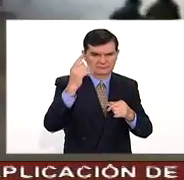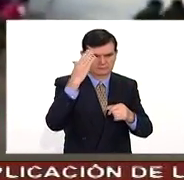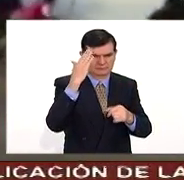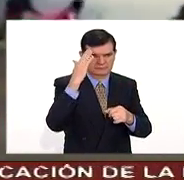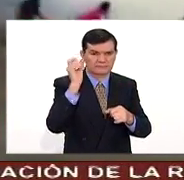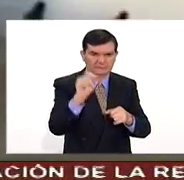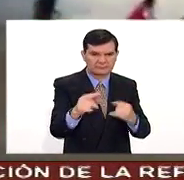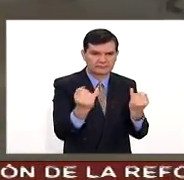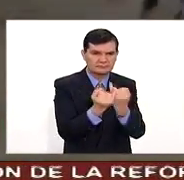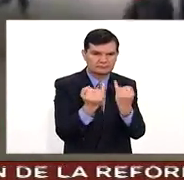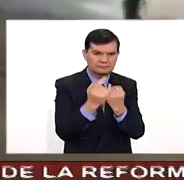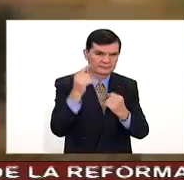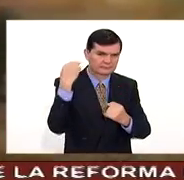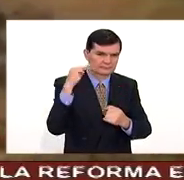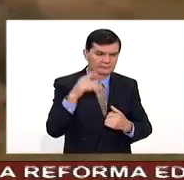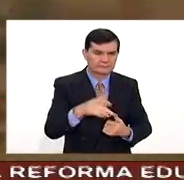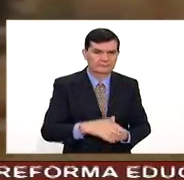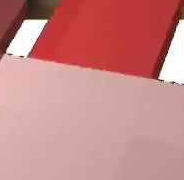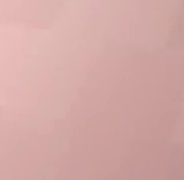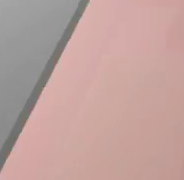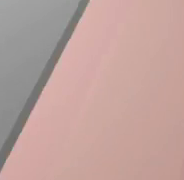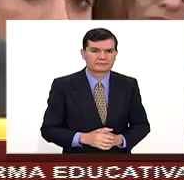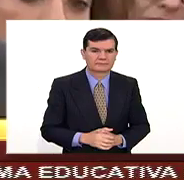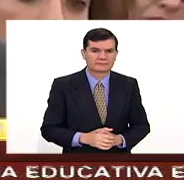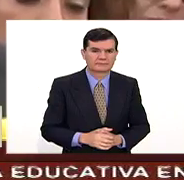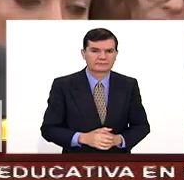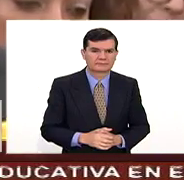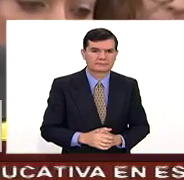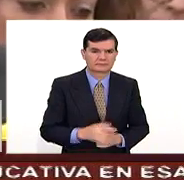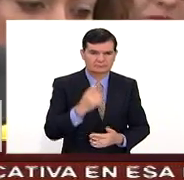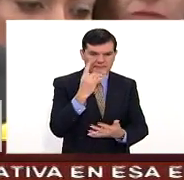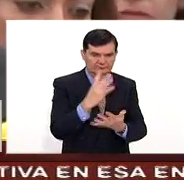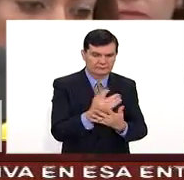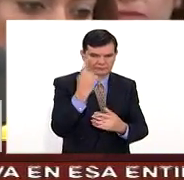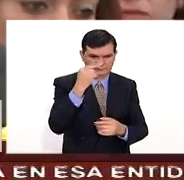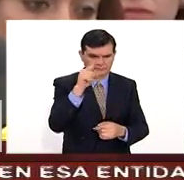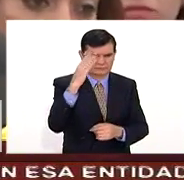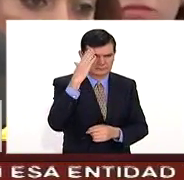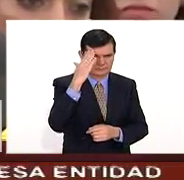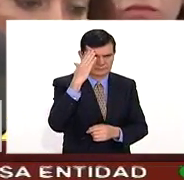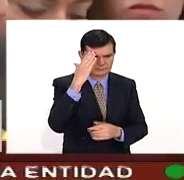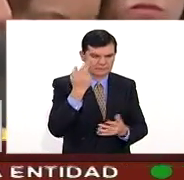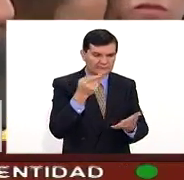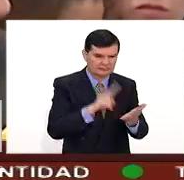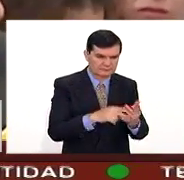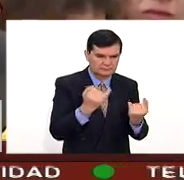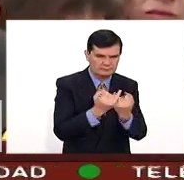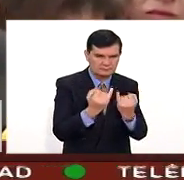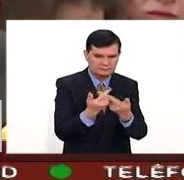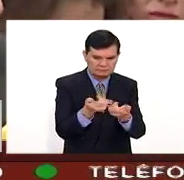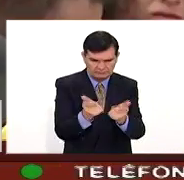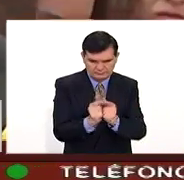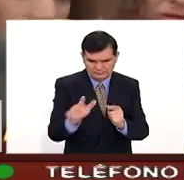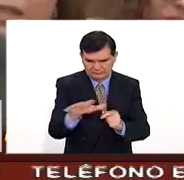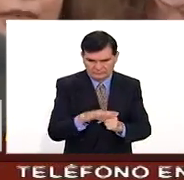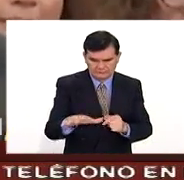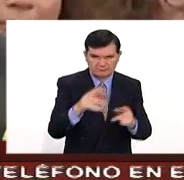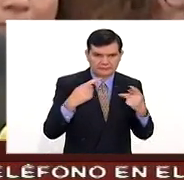dirigentes de ahí de Michoacán. No solamente para el líder, sino para un grupo importante